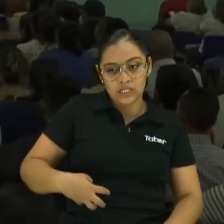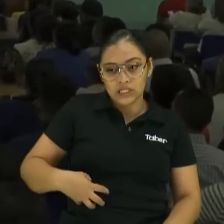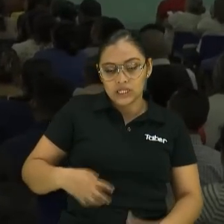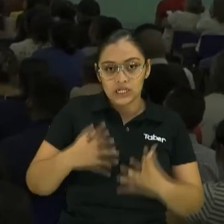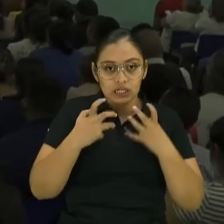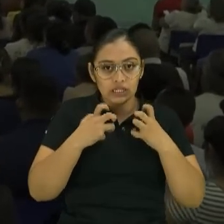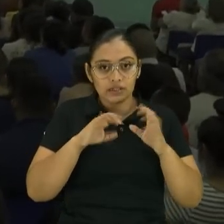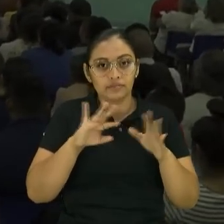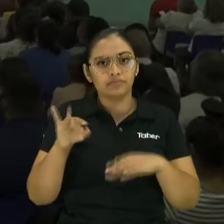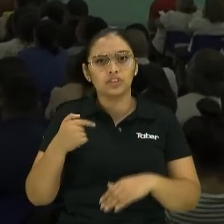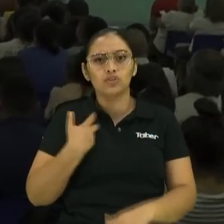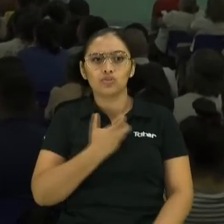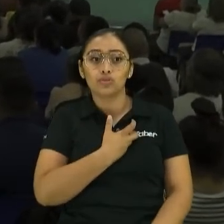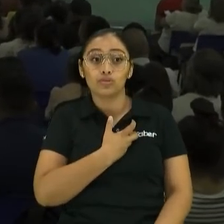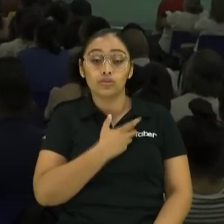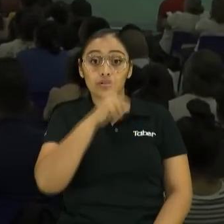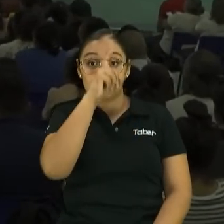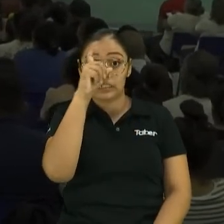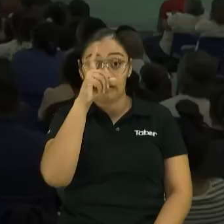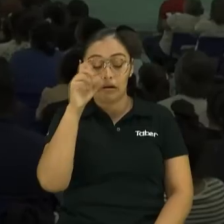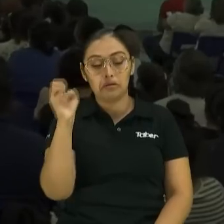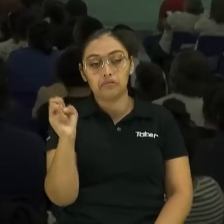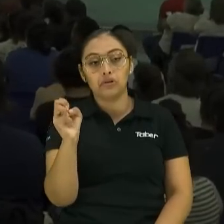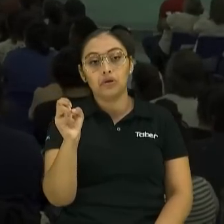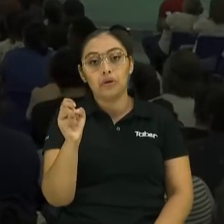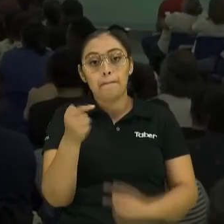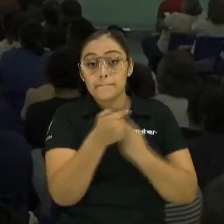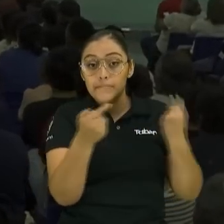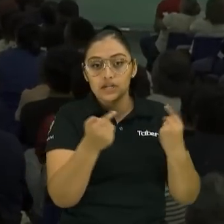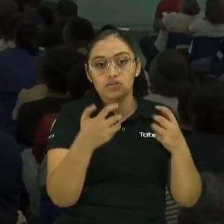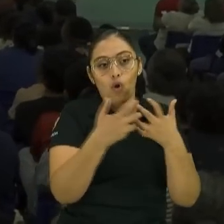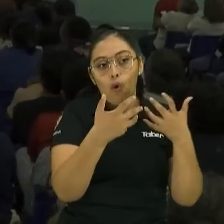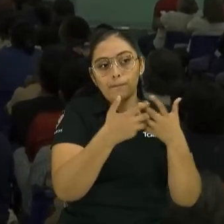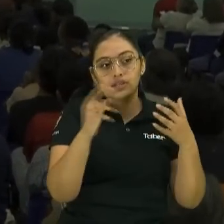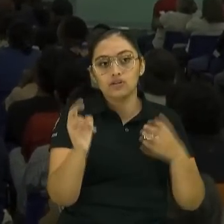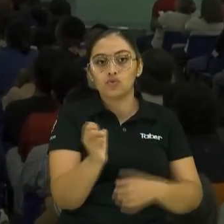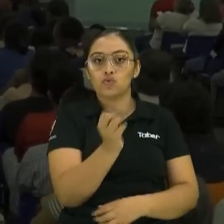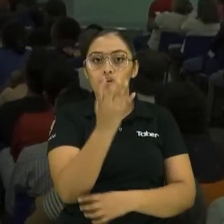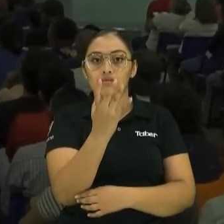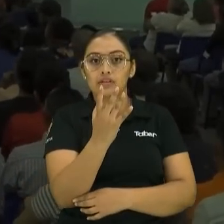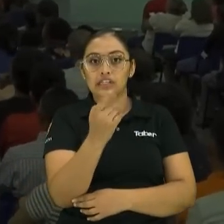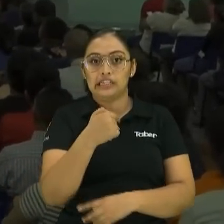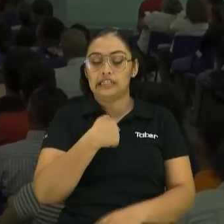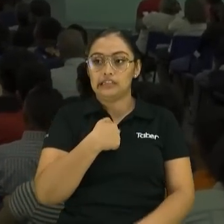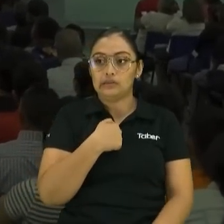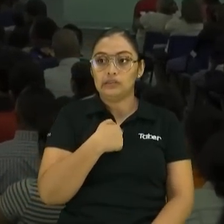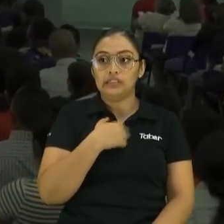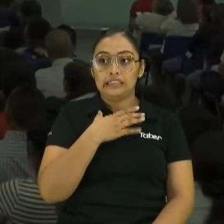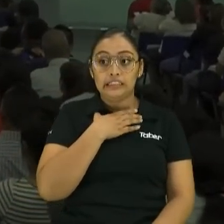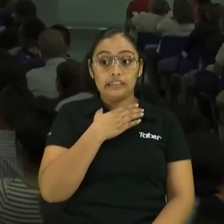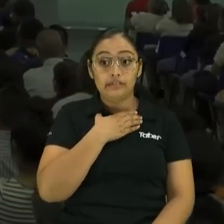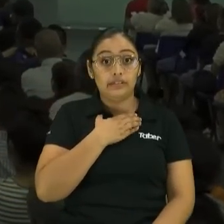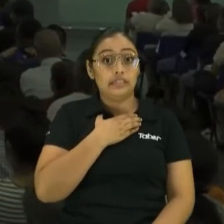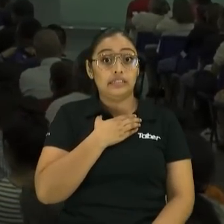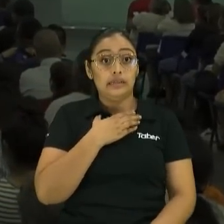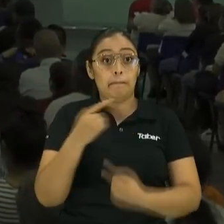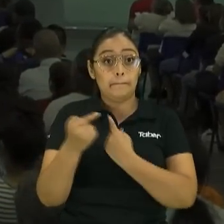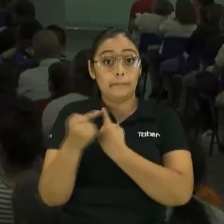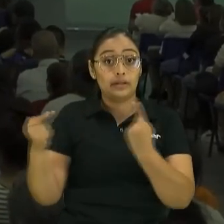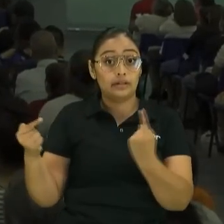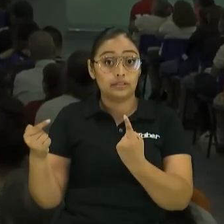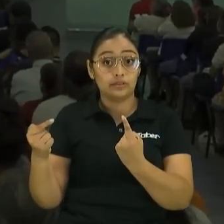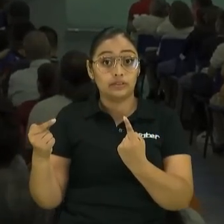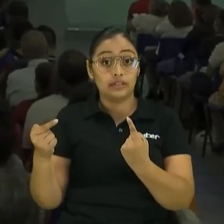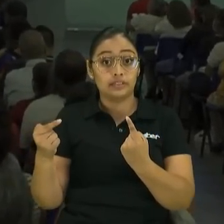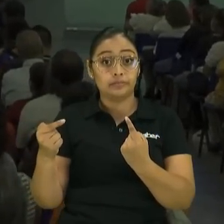integrantes del equipo de trabajo gracias a Dios y Da pesar ver que lo más antiguos y lo más viciados que más